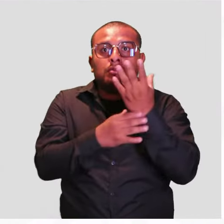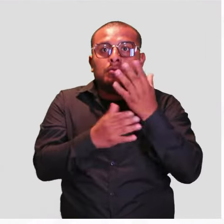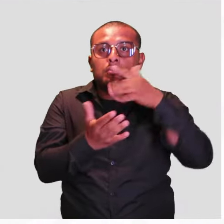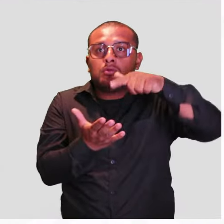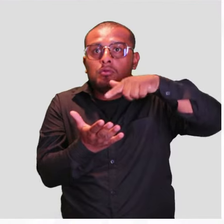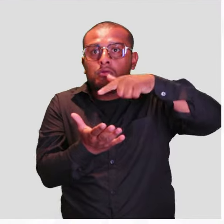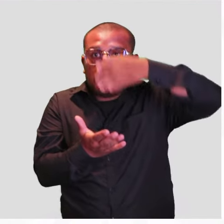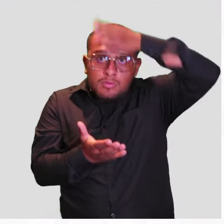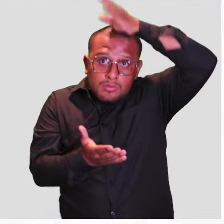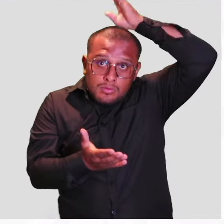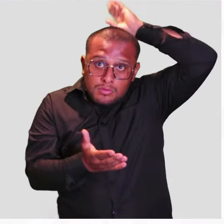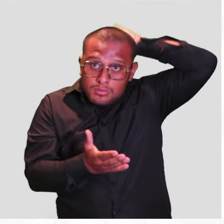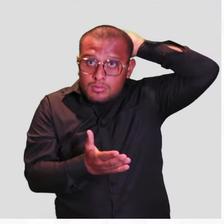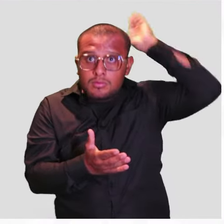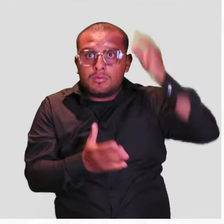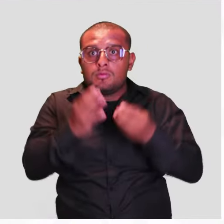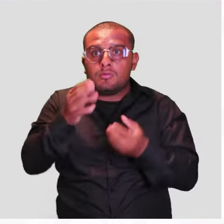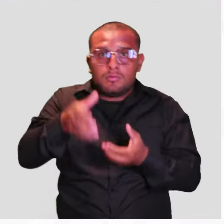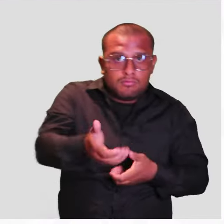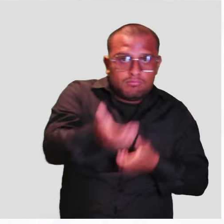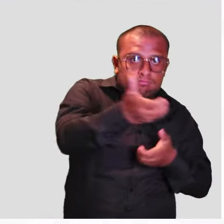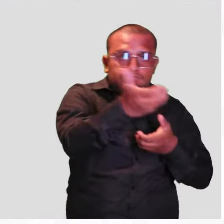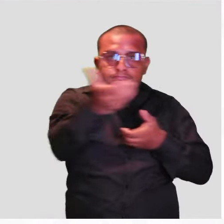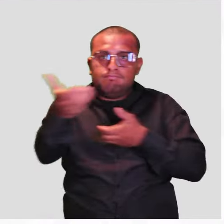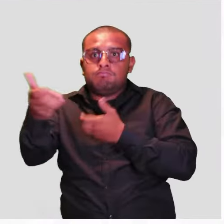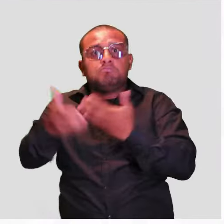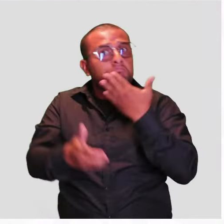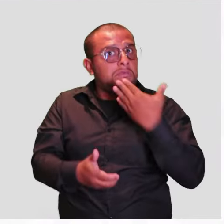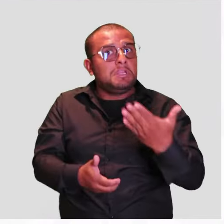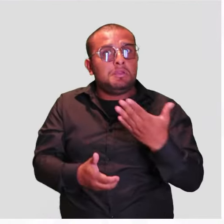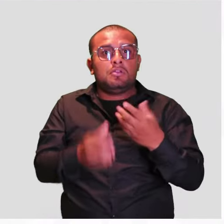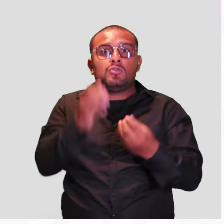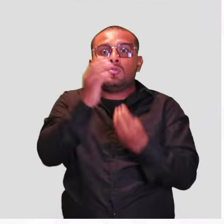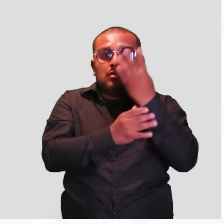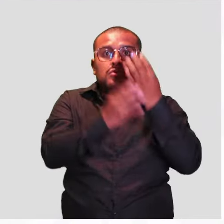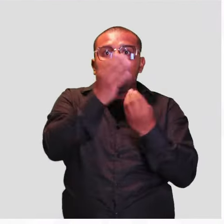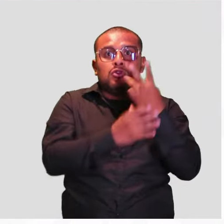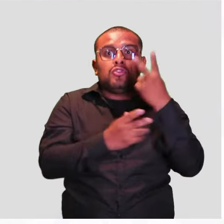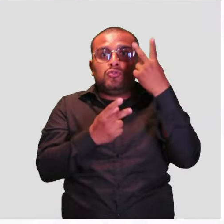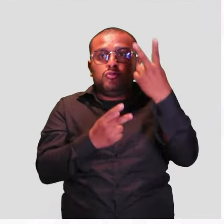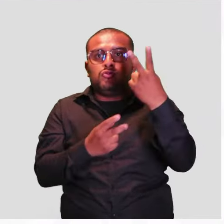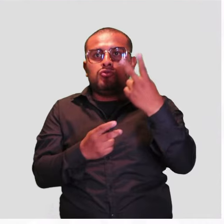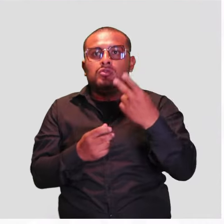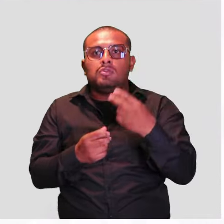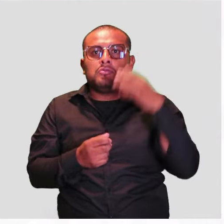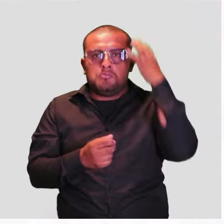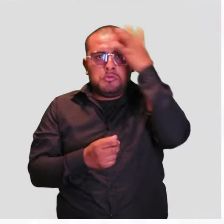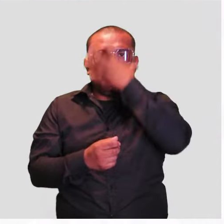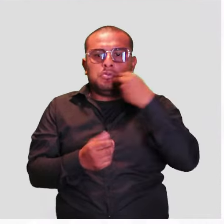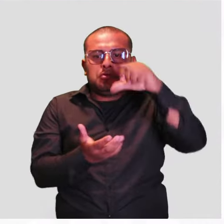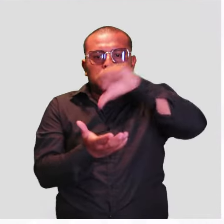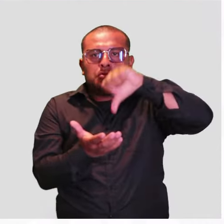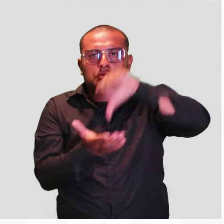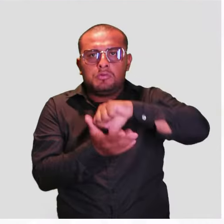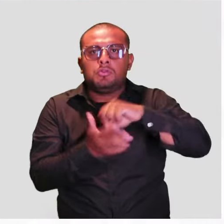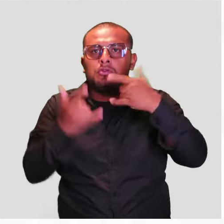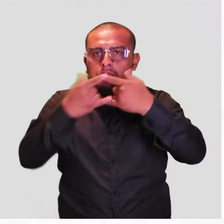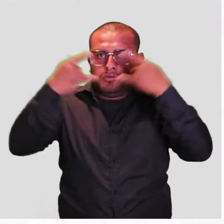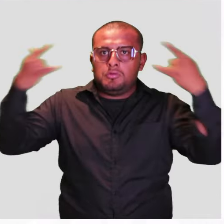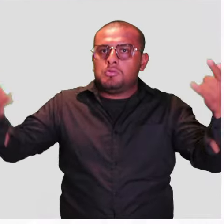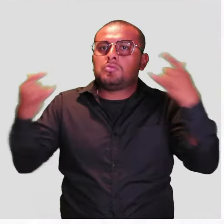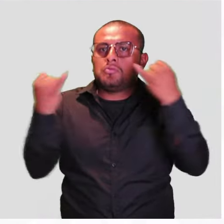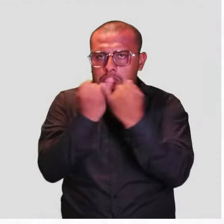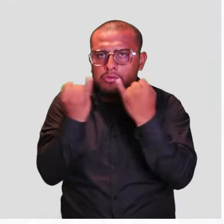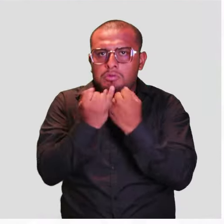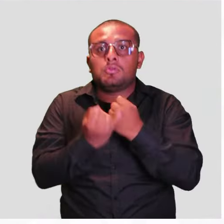40 años. Hoy estamos poniendo nuestro centro histórico más bonito. Hoy hemos atraído, por supuesto, muchísima inversión de fuera.